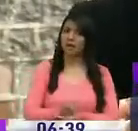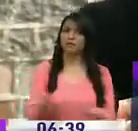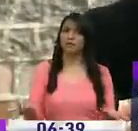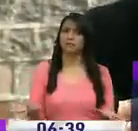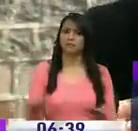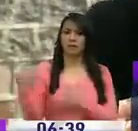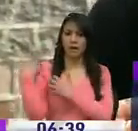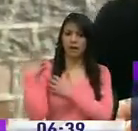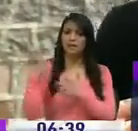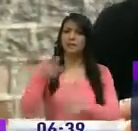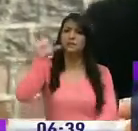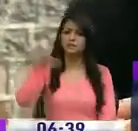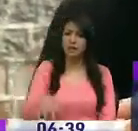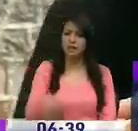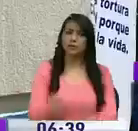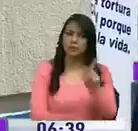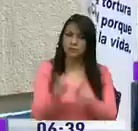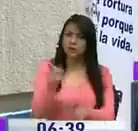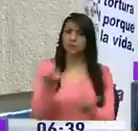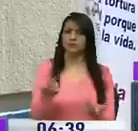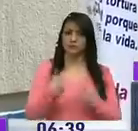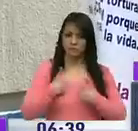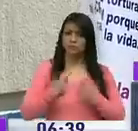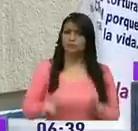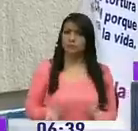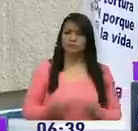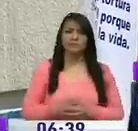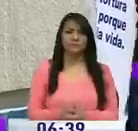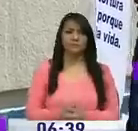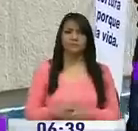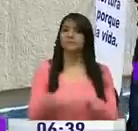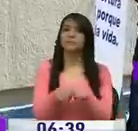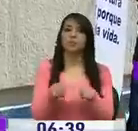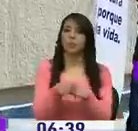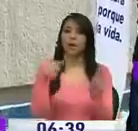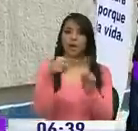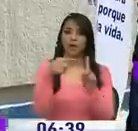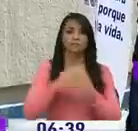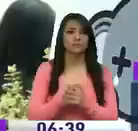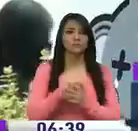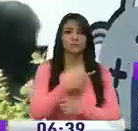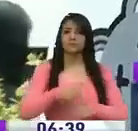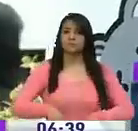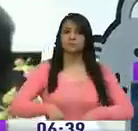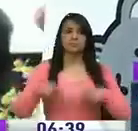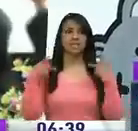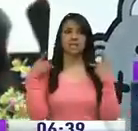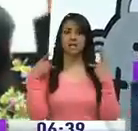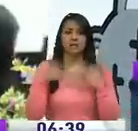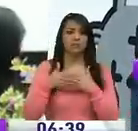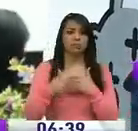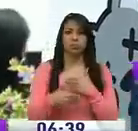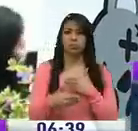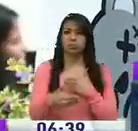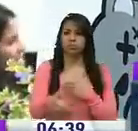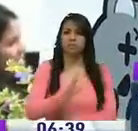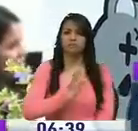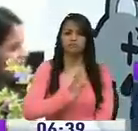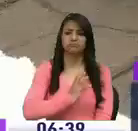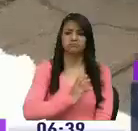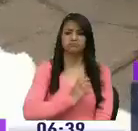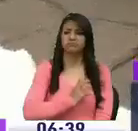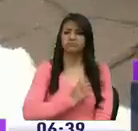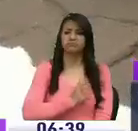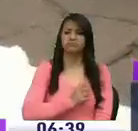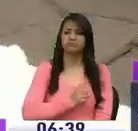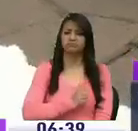garantías del Estado hacia las víctimas el caso de Jorge Palacios de similar casi toda su vida ha transcurrido con ese dolor interno